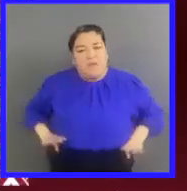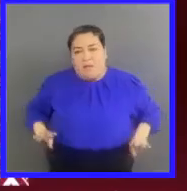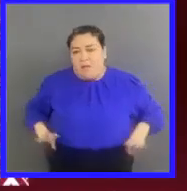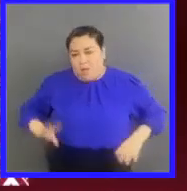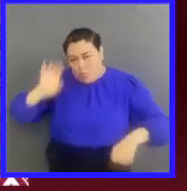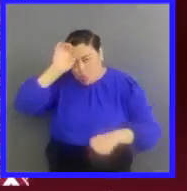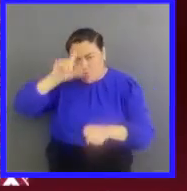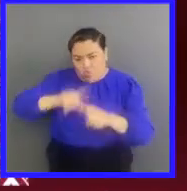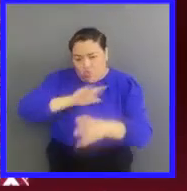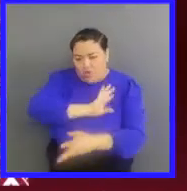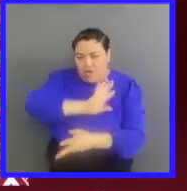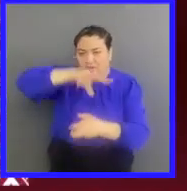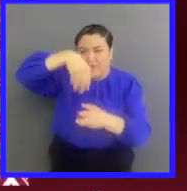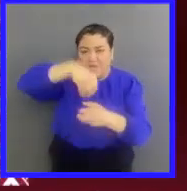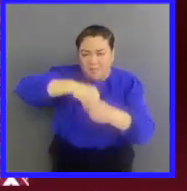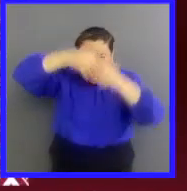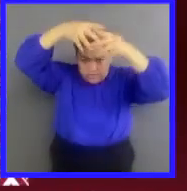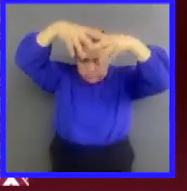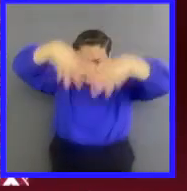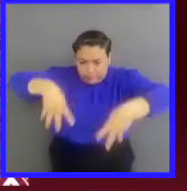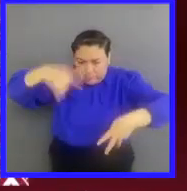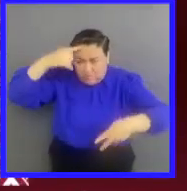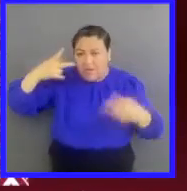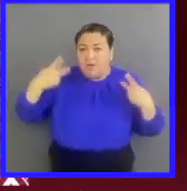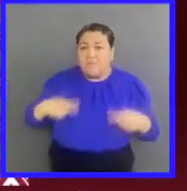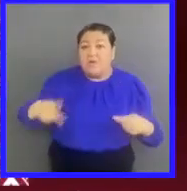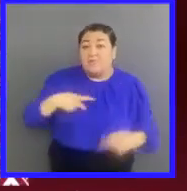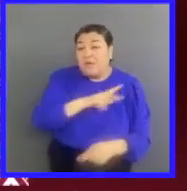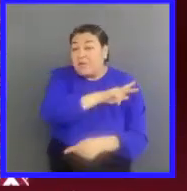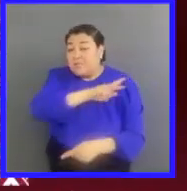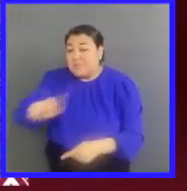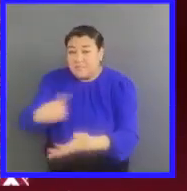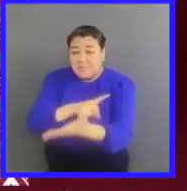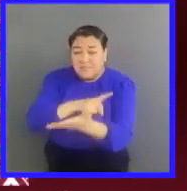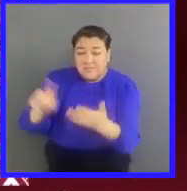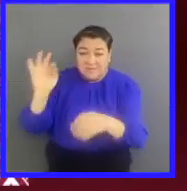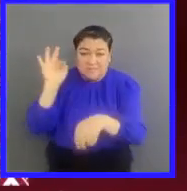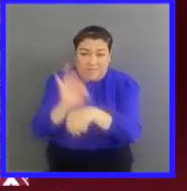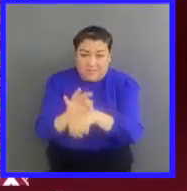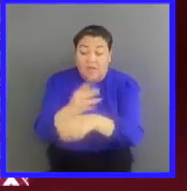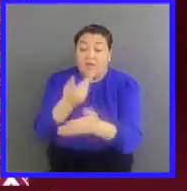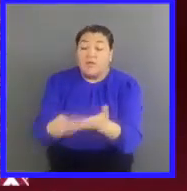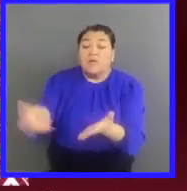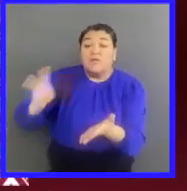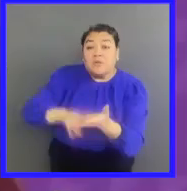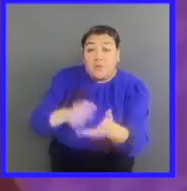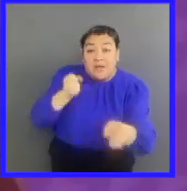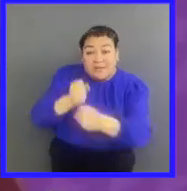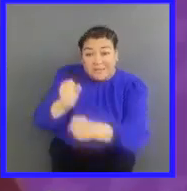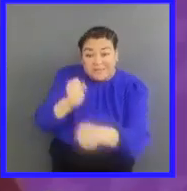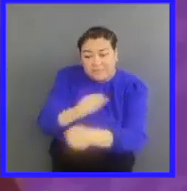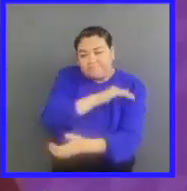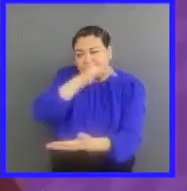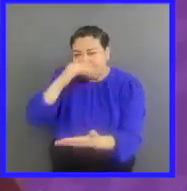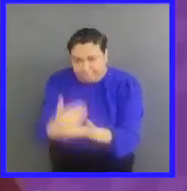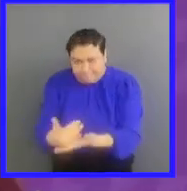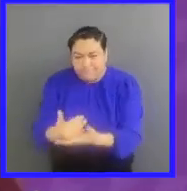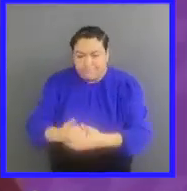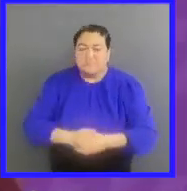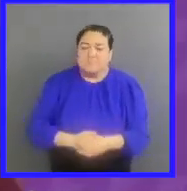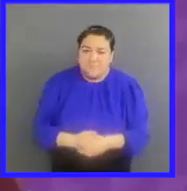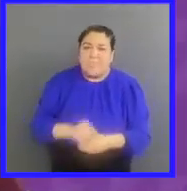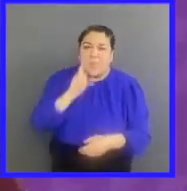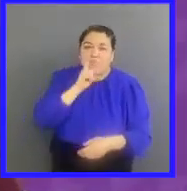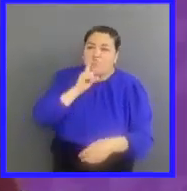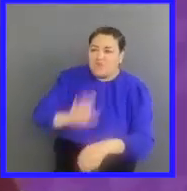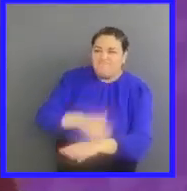para garantizar el ejercicio de los derechos fundamentales y combatir la violencia contra todas las mujeres, independientemente